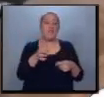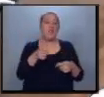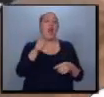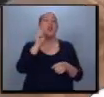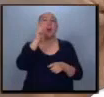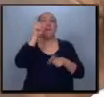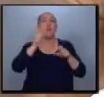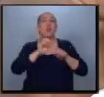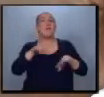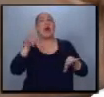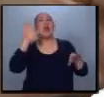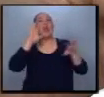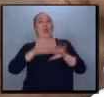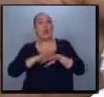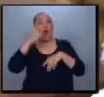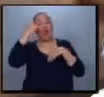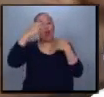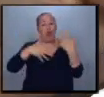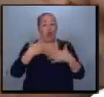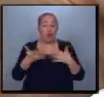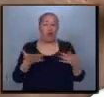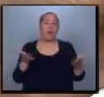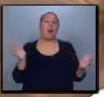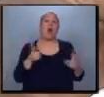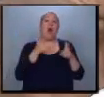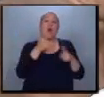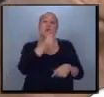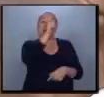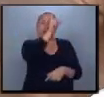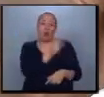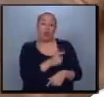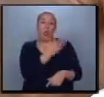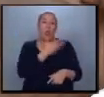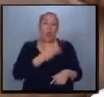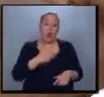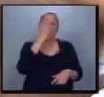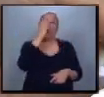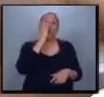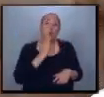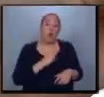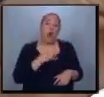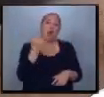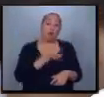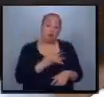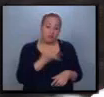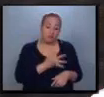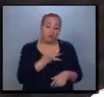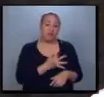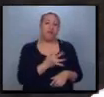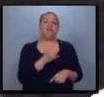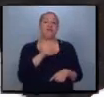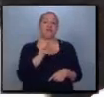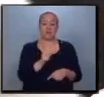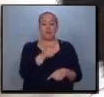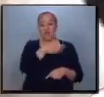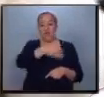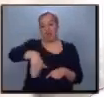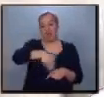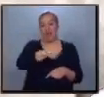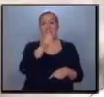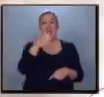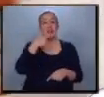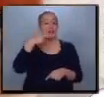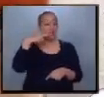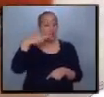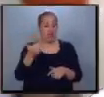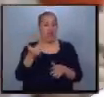finalmente ocurrió. Pero por suerte la buena fe, en este caso de los dueños de este bar, es el bar Bonafide, que está sobre la calle Alsina, en